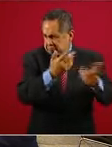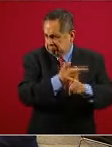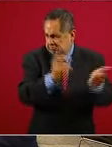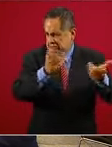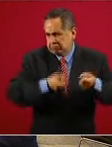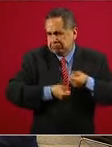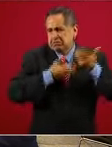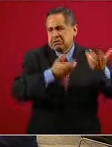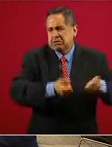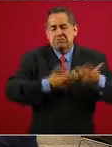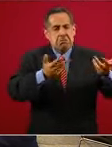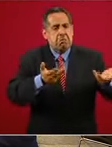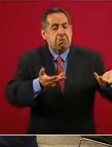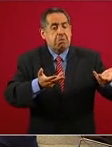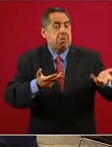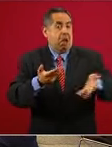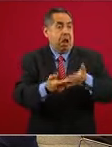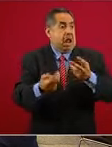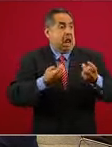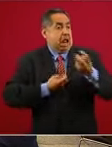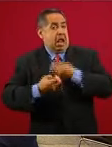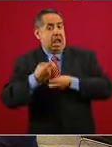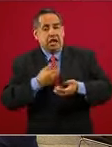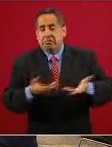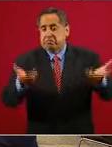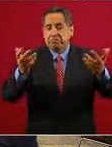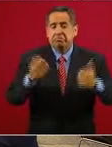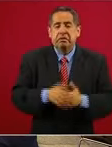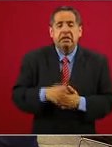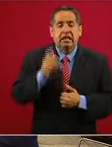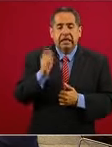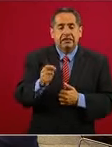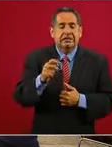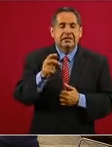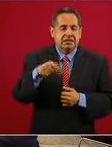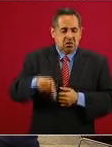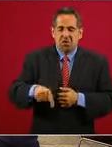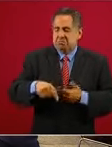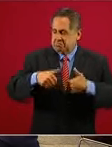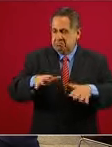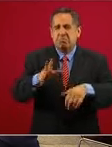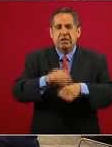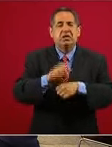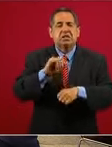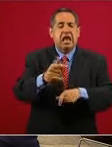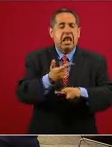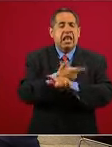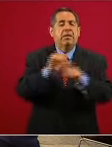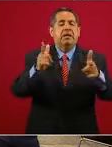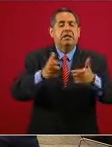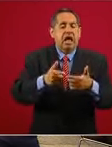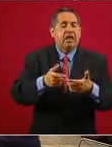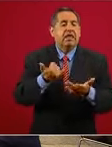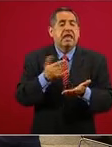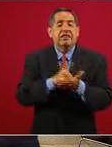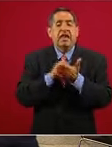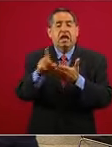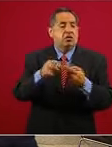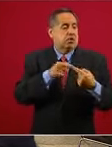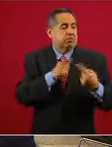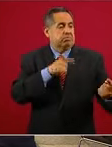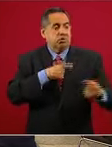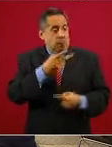prueba de que hoy se garantizan las libertades y el derecho a